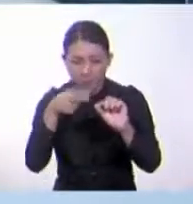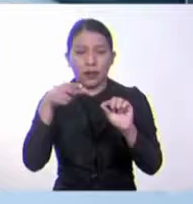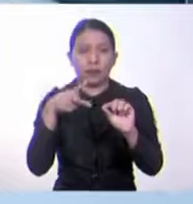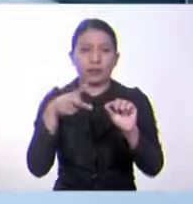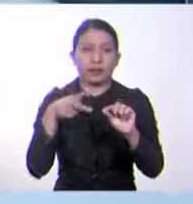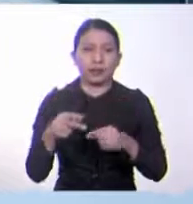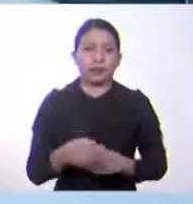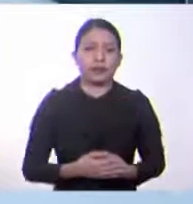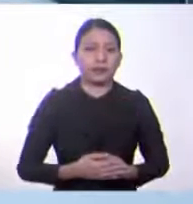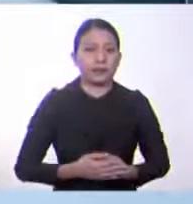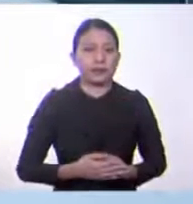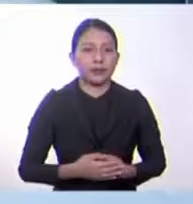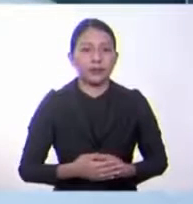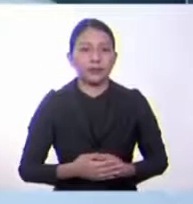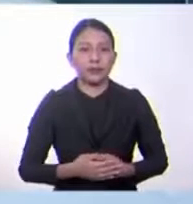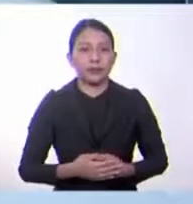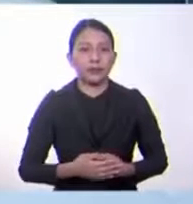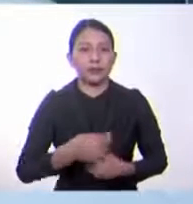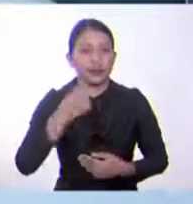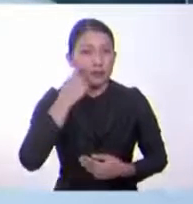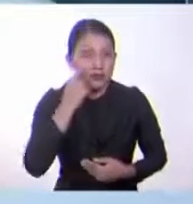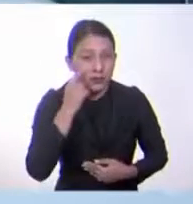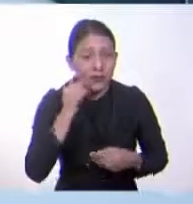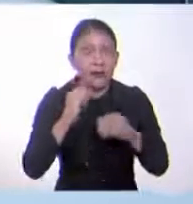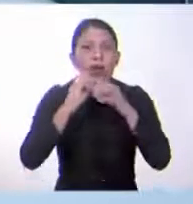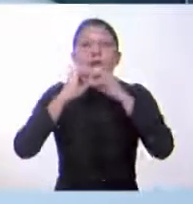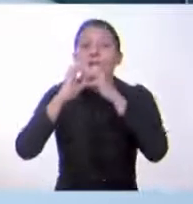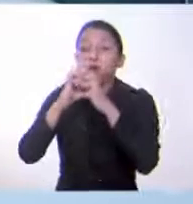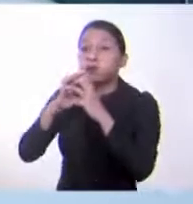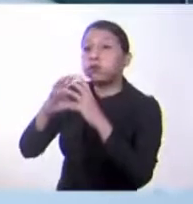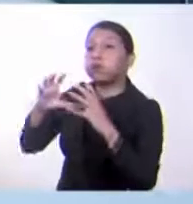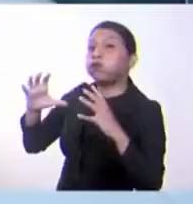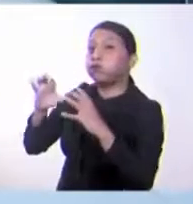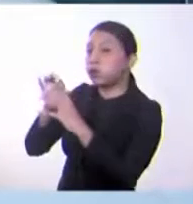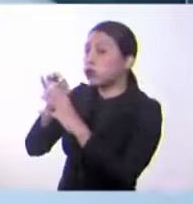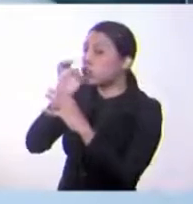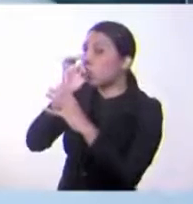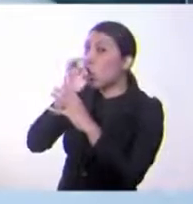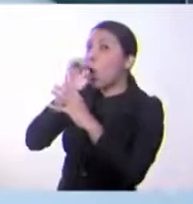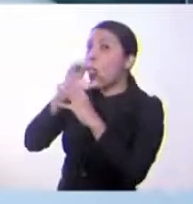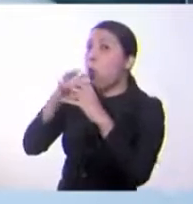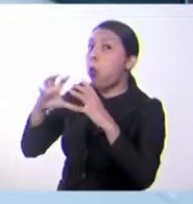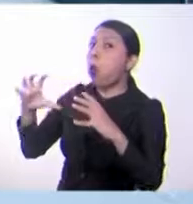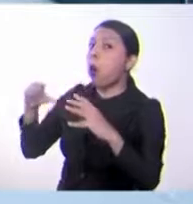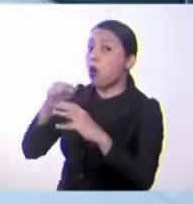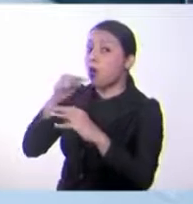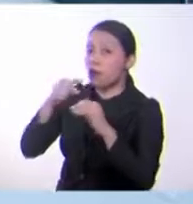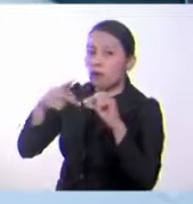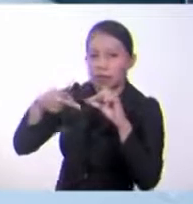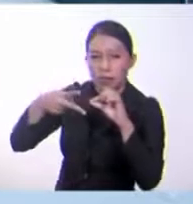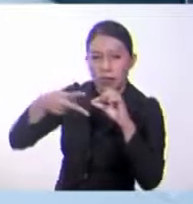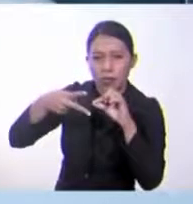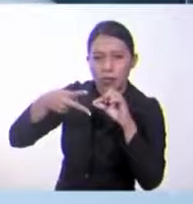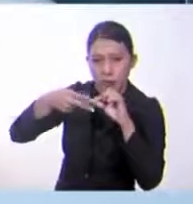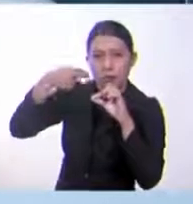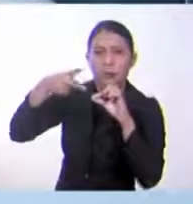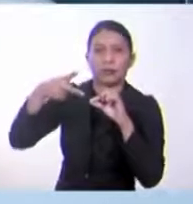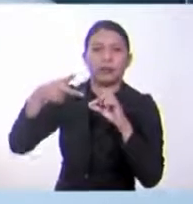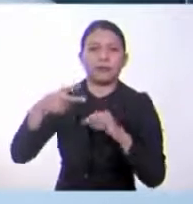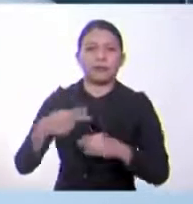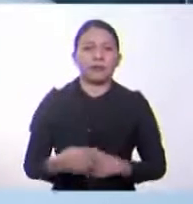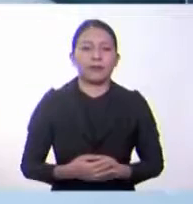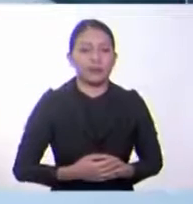Este tubo angosto de la vejiga de esta manera. Cortémoslo de esta forma.